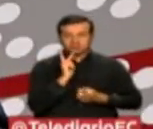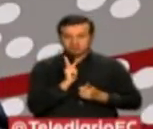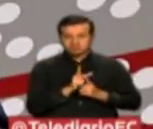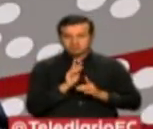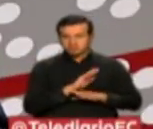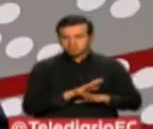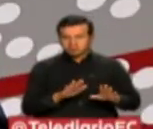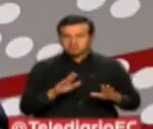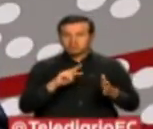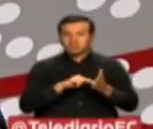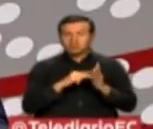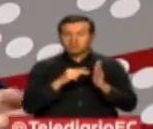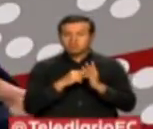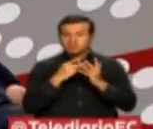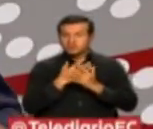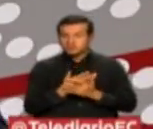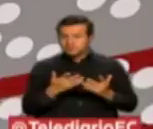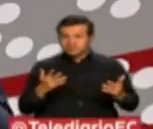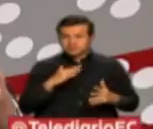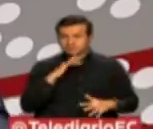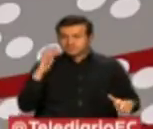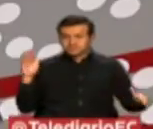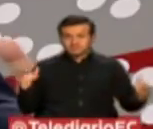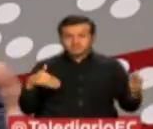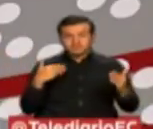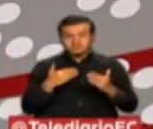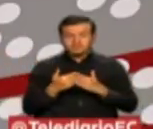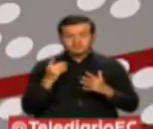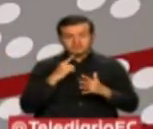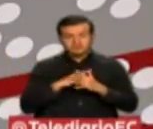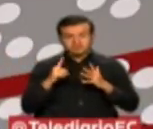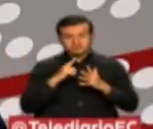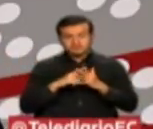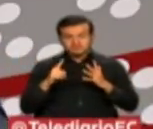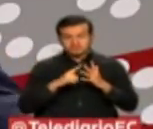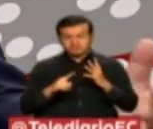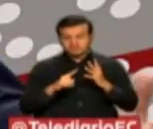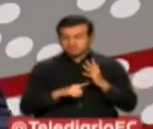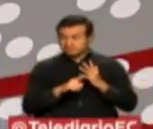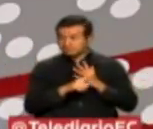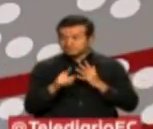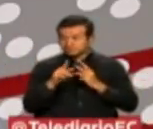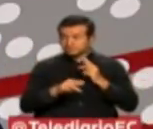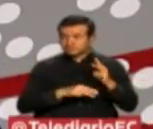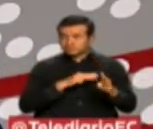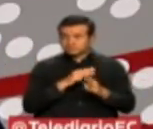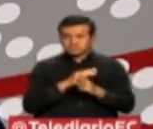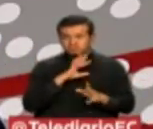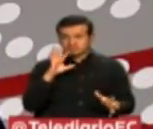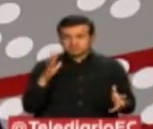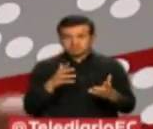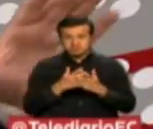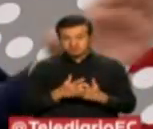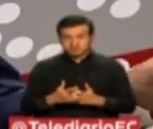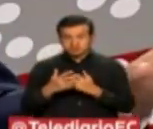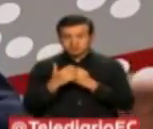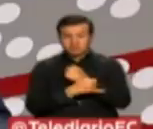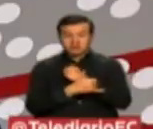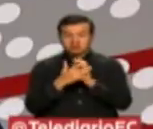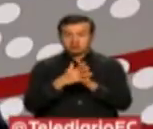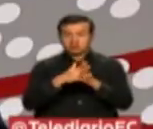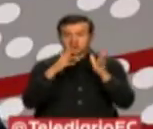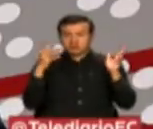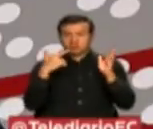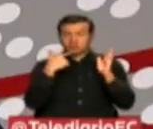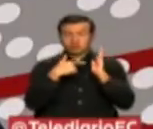implica la posibilidad cierta de que toda esta biodiversidad que termina alimentando al mundo en su conjunto y a países tan grandes como